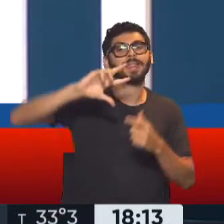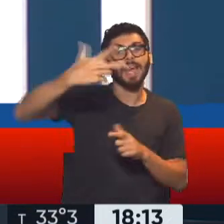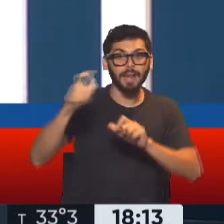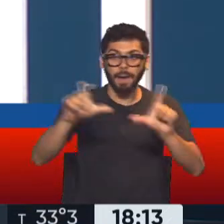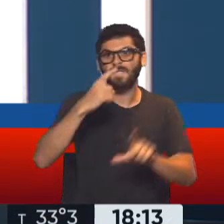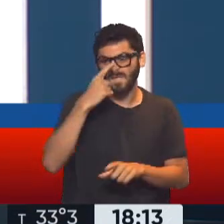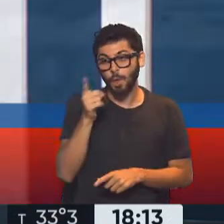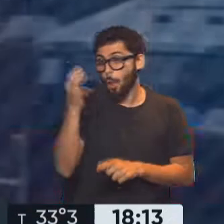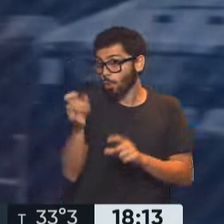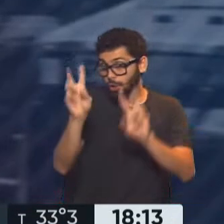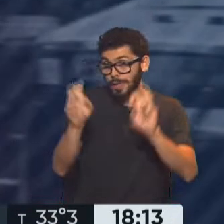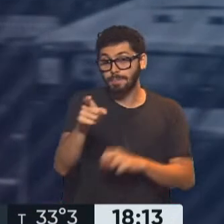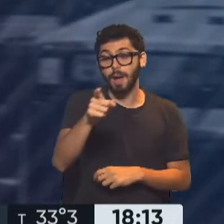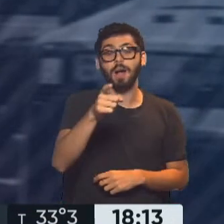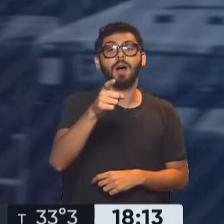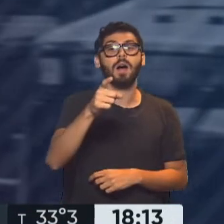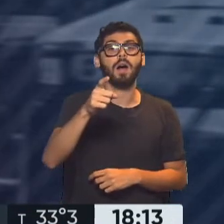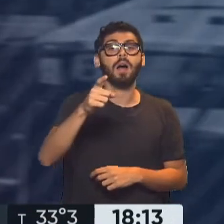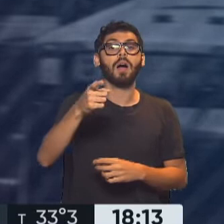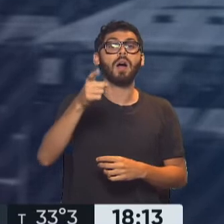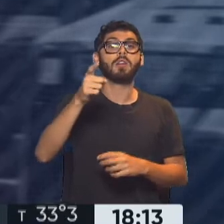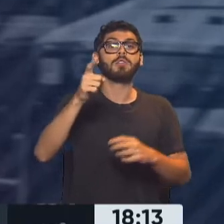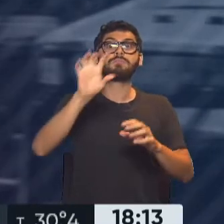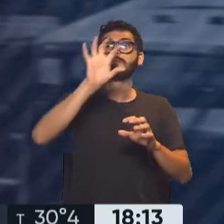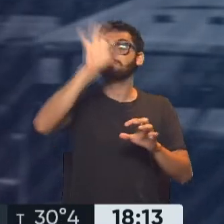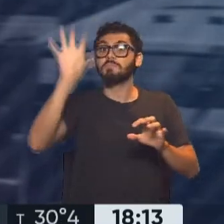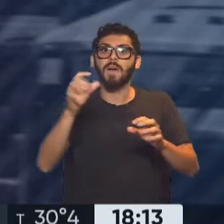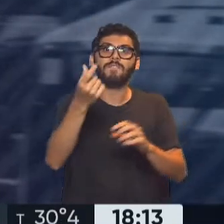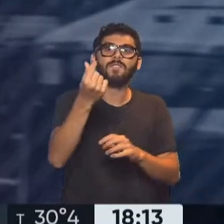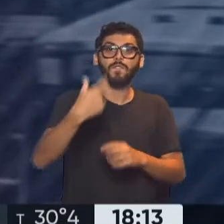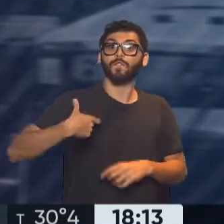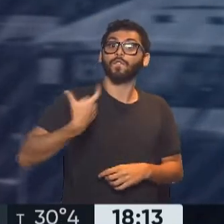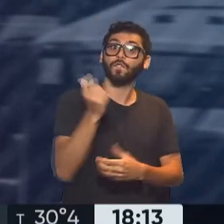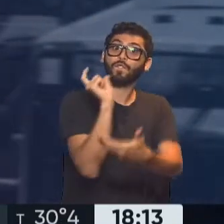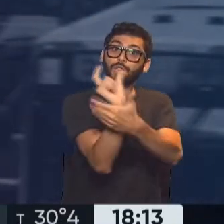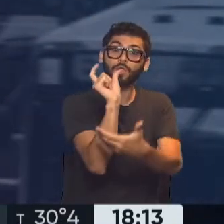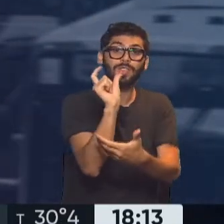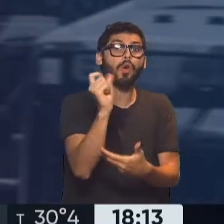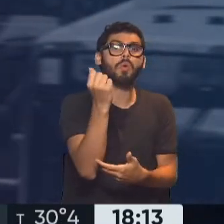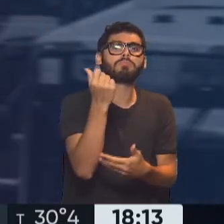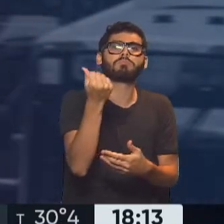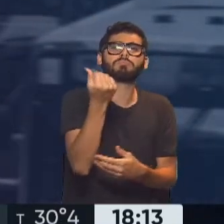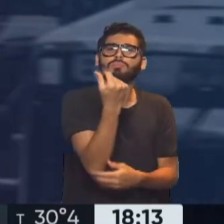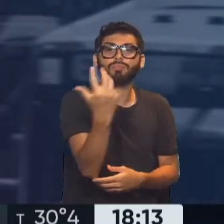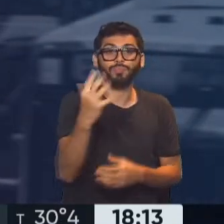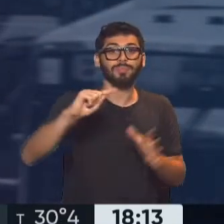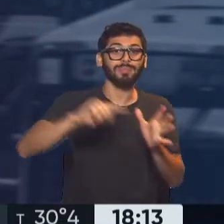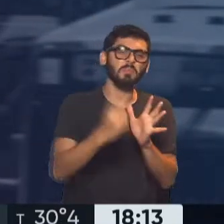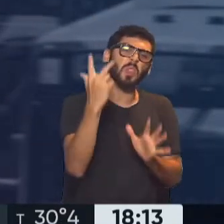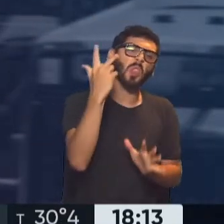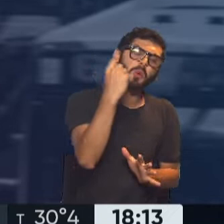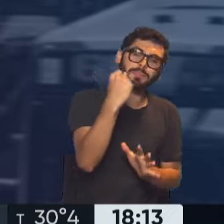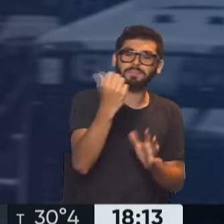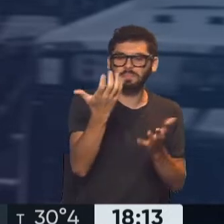que mencionabas. Sí. ¿Cuánto sale viajar en bondi en todo el país? La Ciudad de Buenos Aires, 18 pesos. Esto es promedio, ¿no?